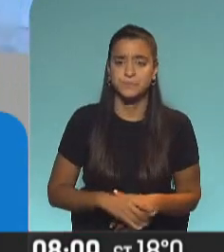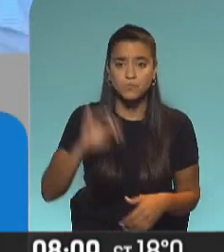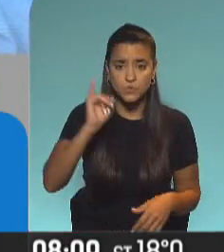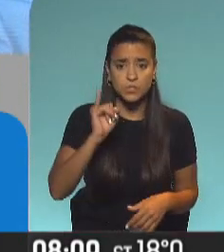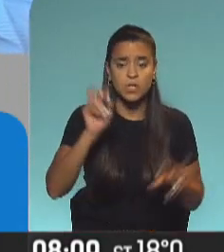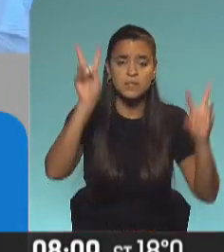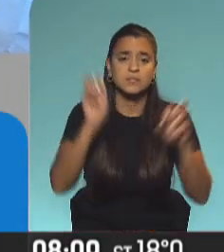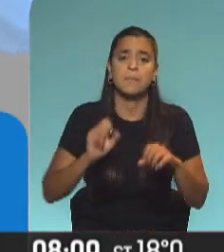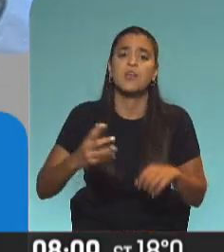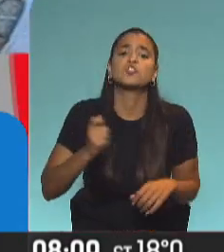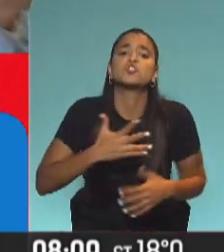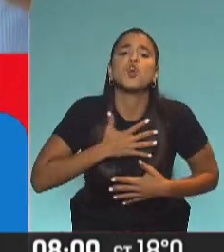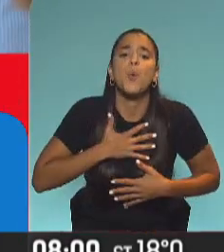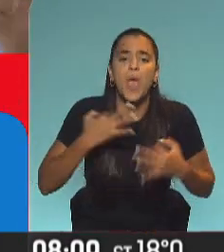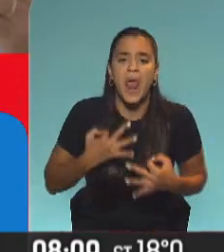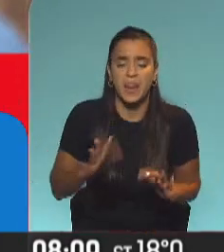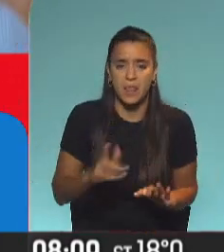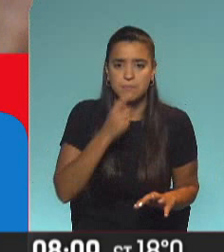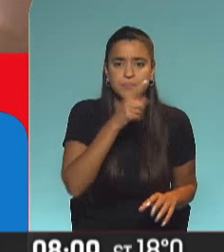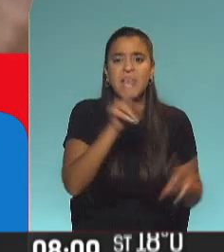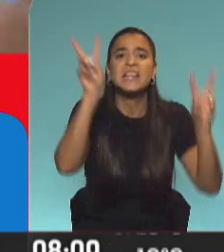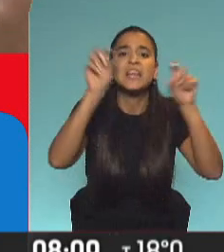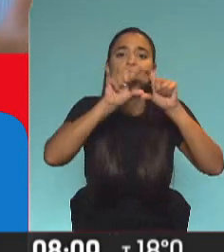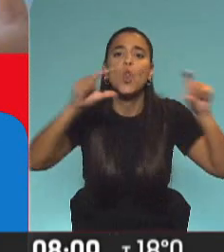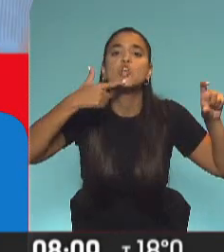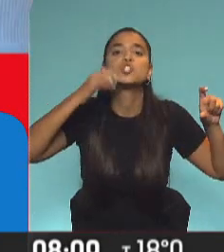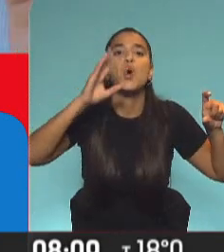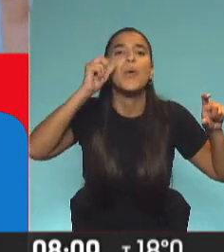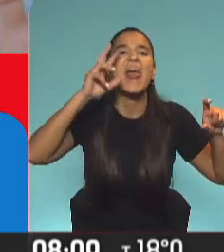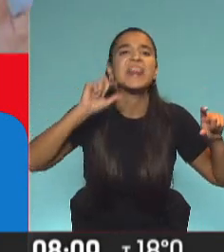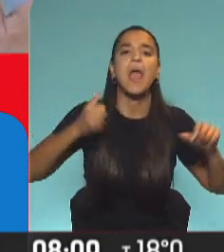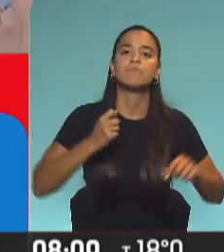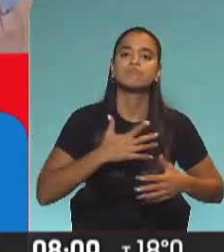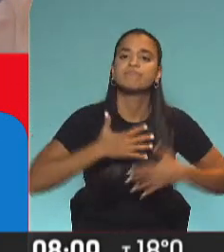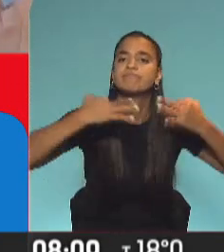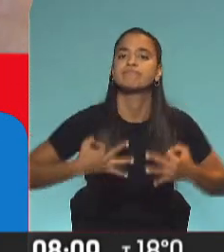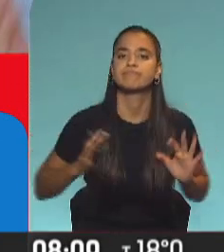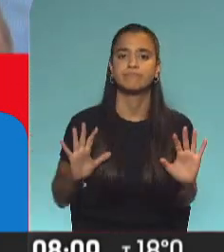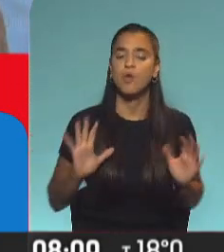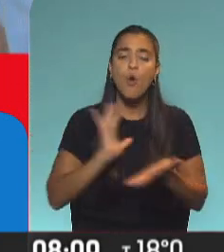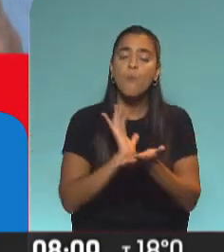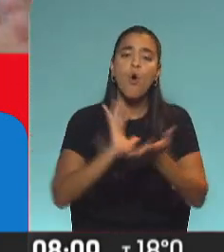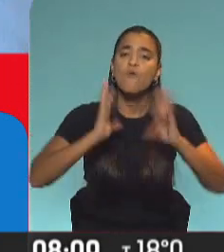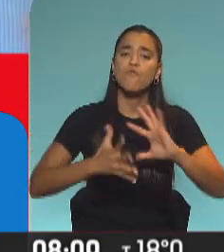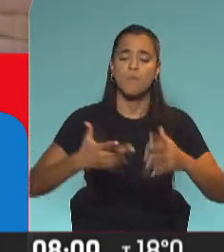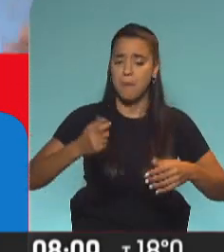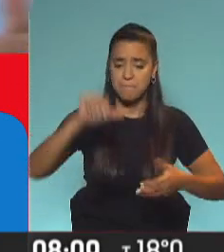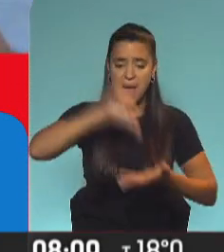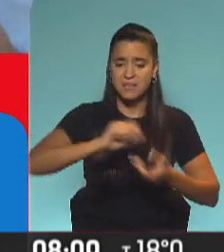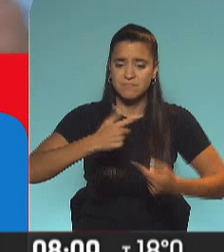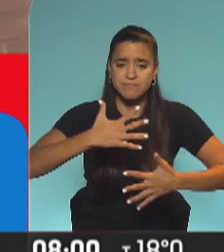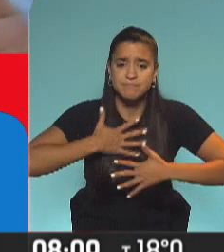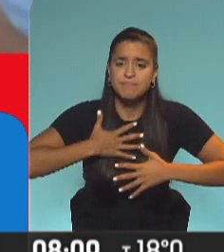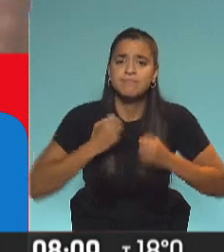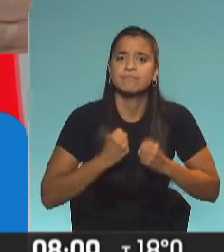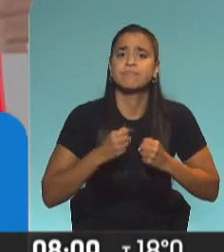Sí, es una cuestión de soberanía. Si usted quiere ponerle un título, a mi entender, es una cuestión de soberanía del mismo modo. Es decir, como país soberano no podemos